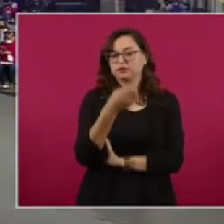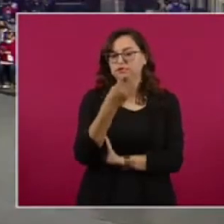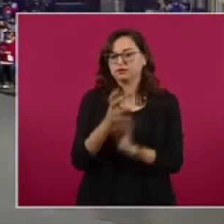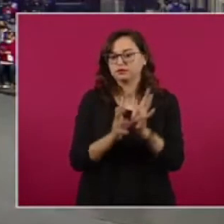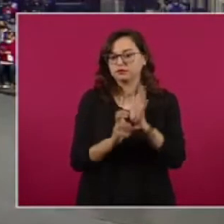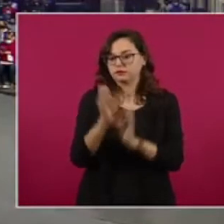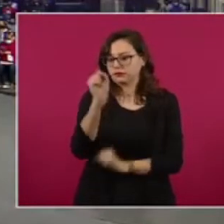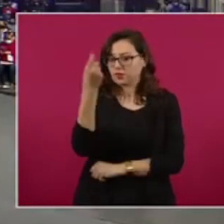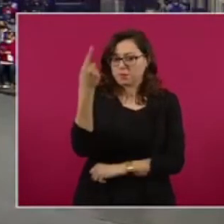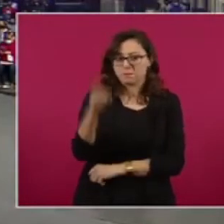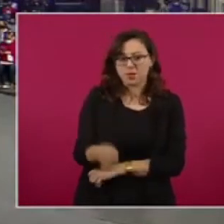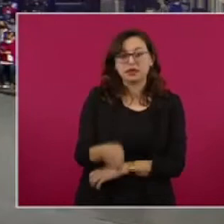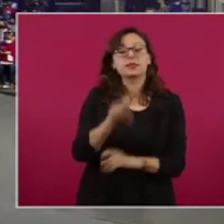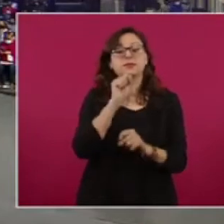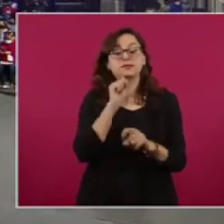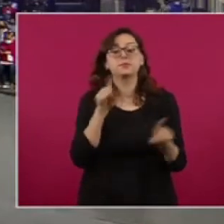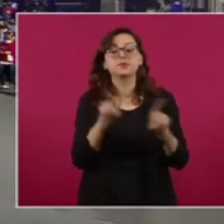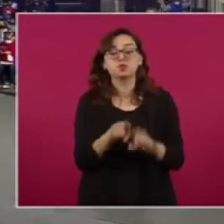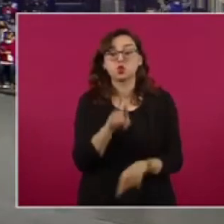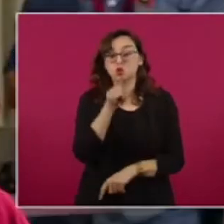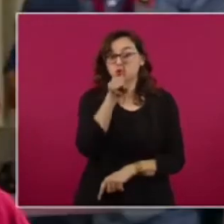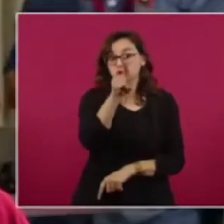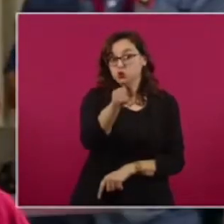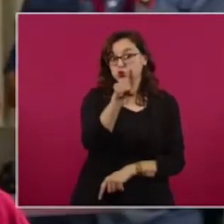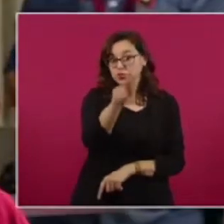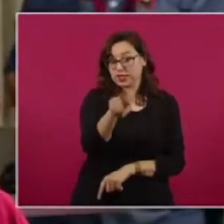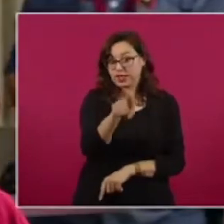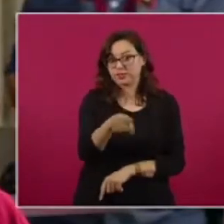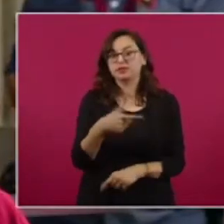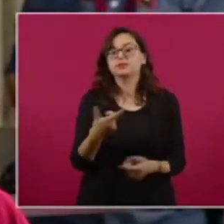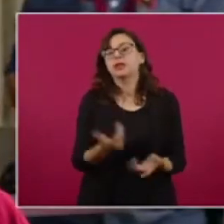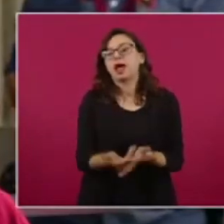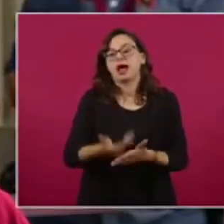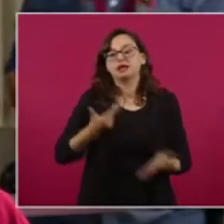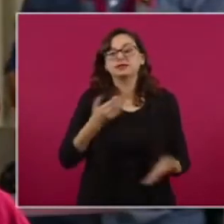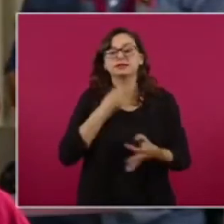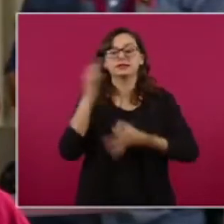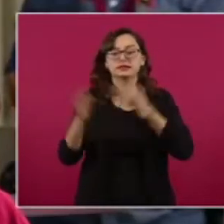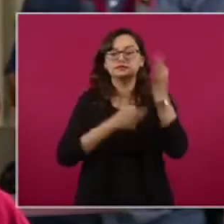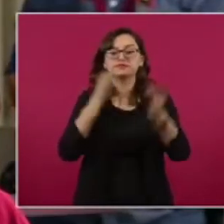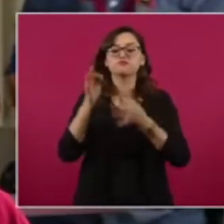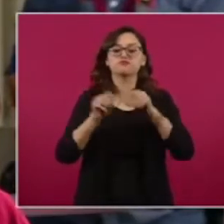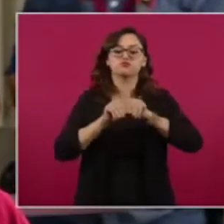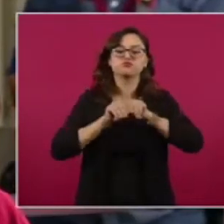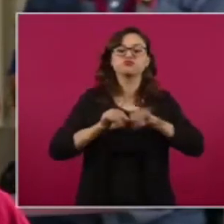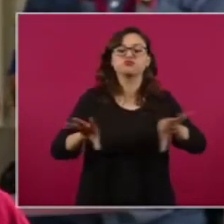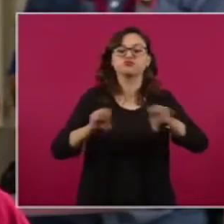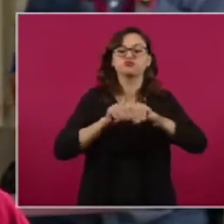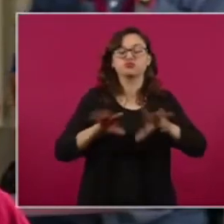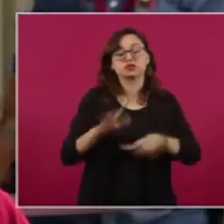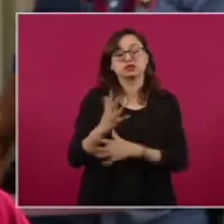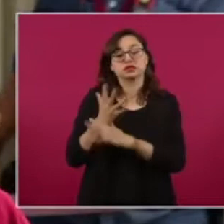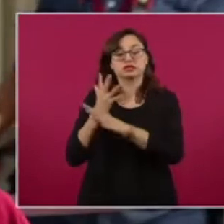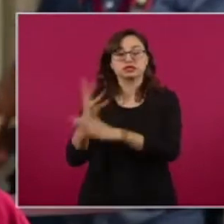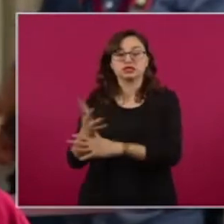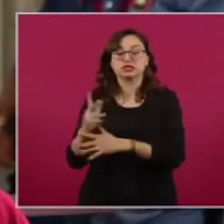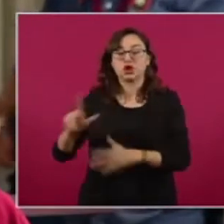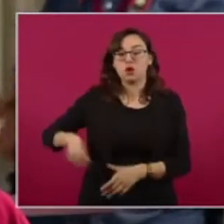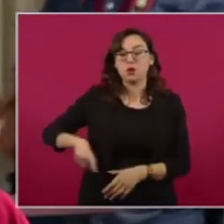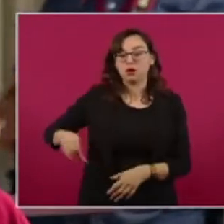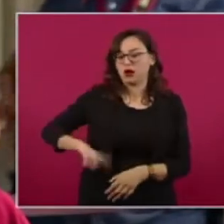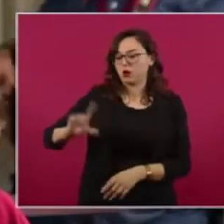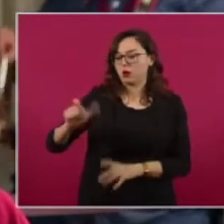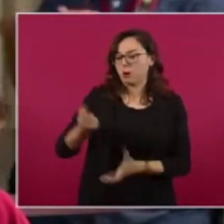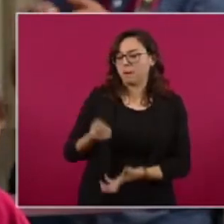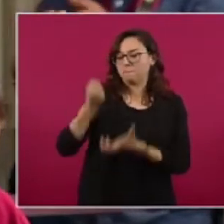lo acusan de actos anticipados de campaña. Ellos alegan que se han estado utilizando recursos públicos para beneficiar a